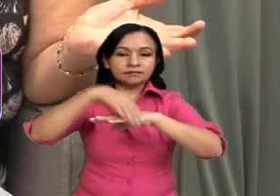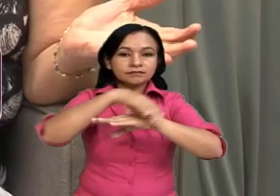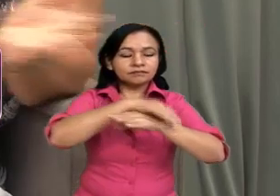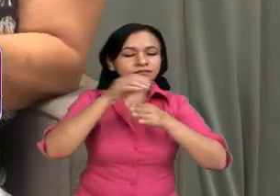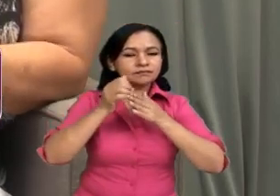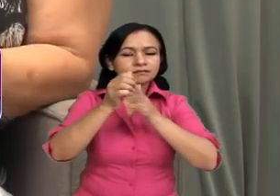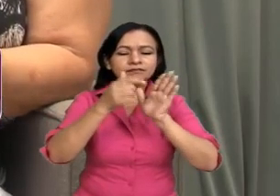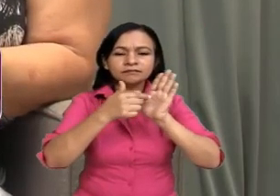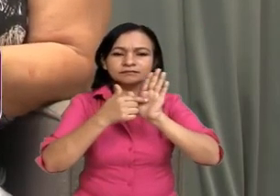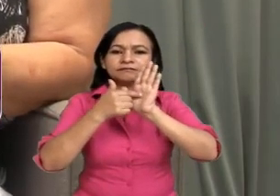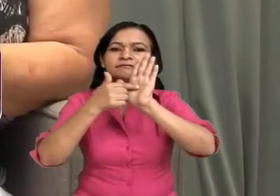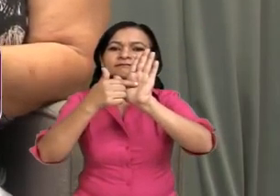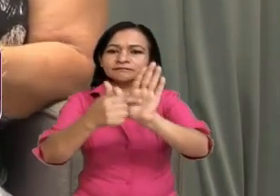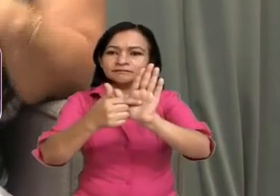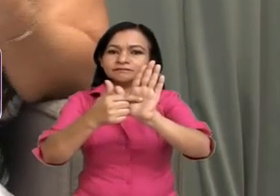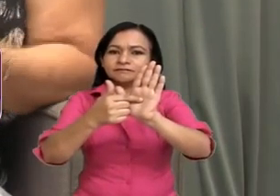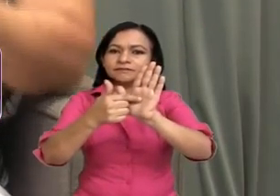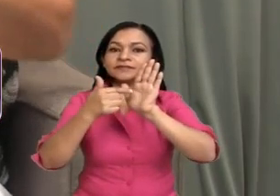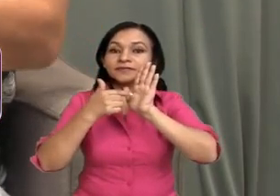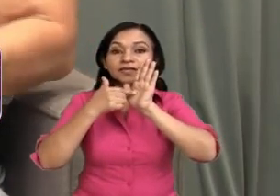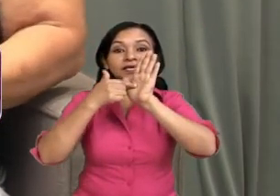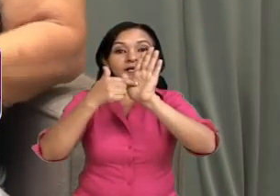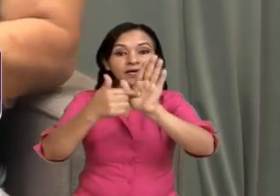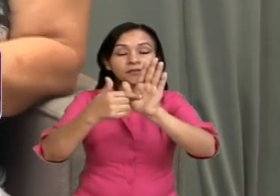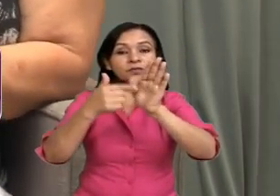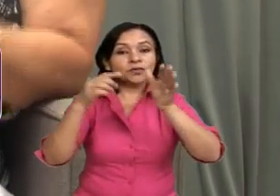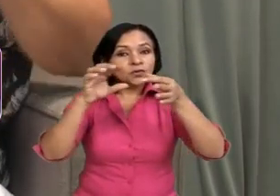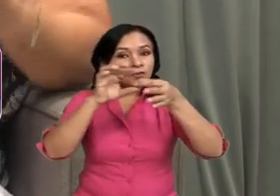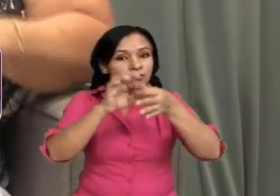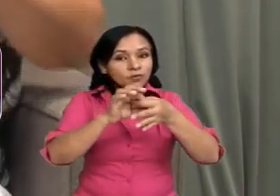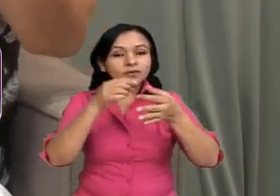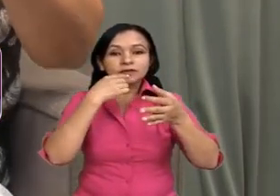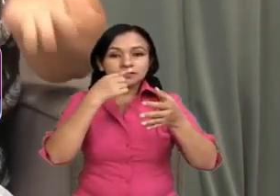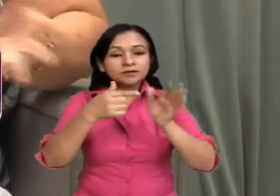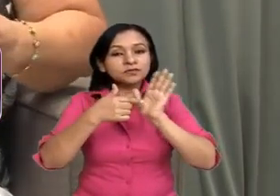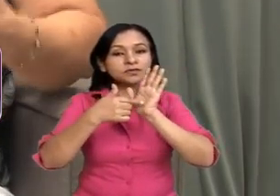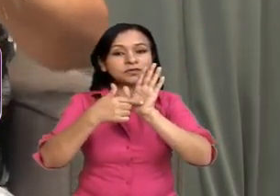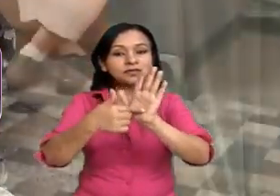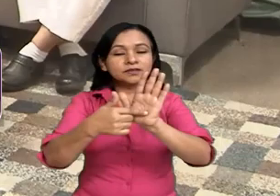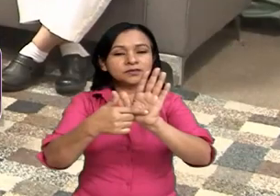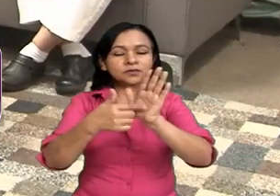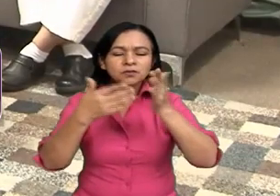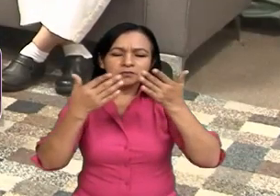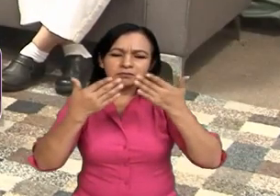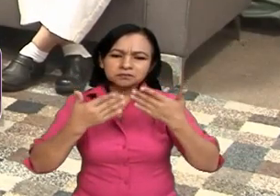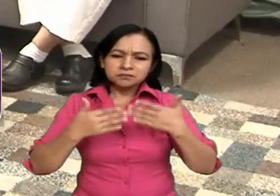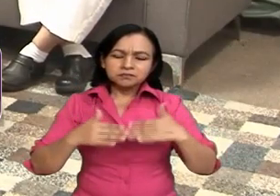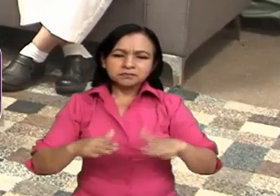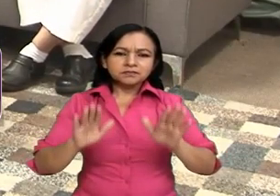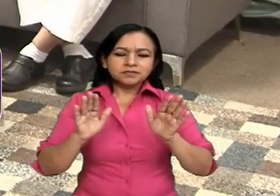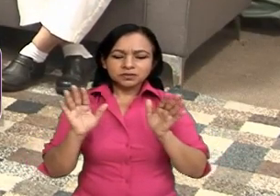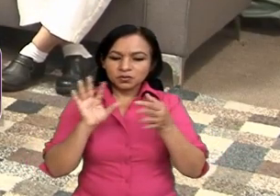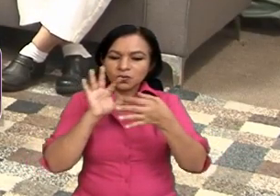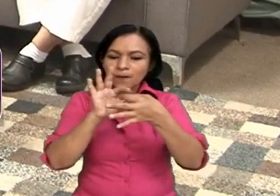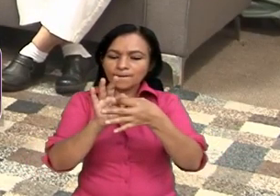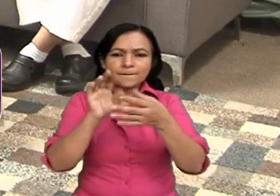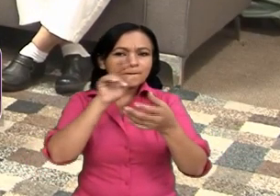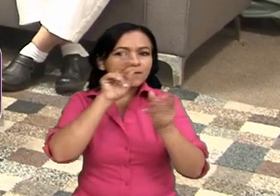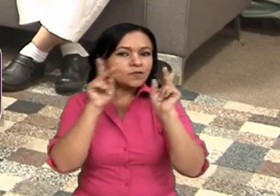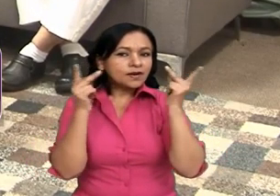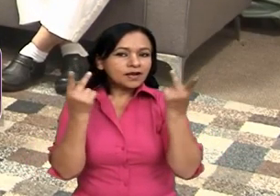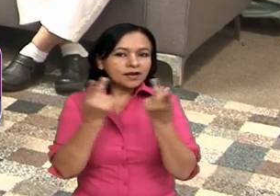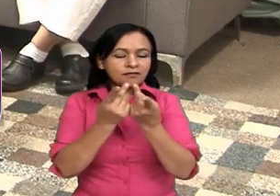Son ejemplos. O sea, son ejemplos de humildad. Yo lo diría así, son ejemplos de humildad porque se sienten que son parte del pueblo, no